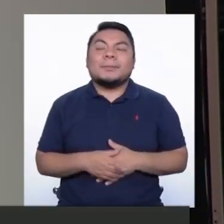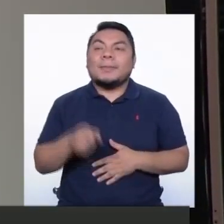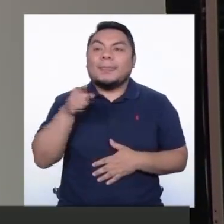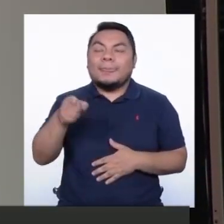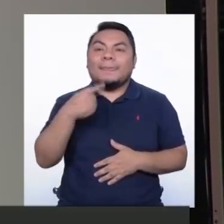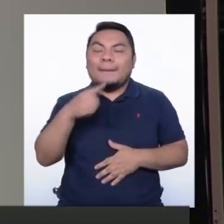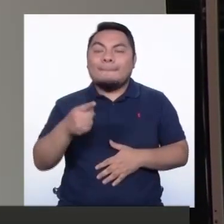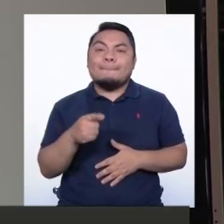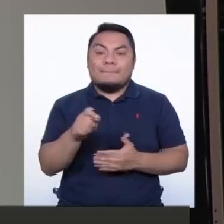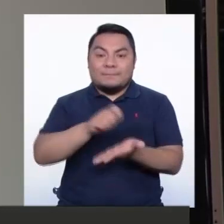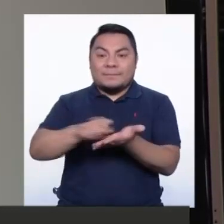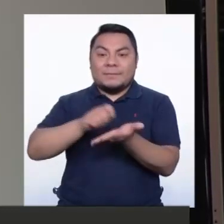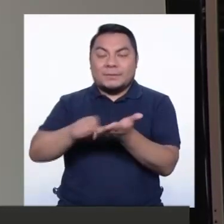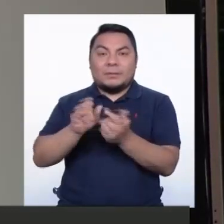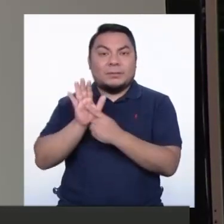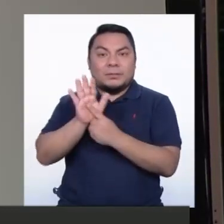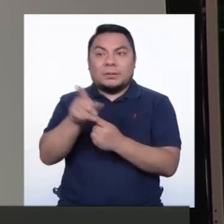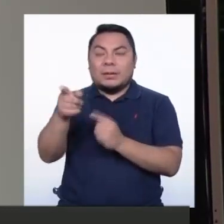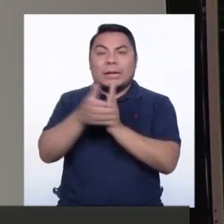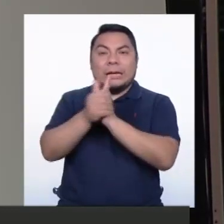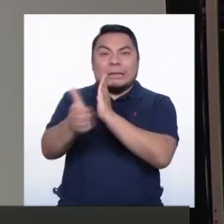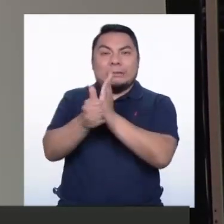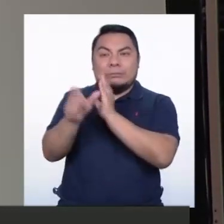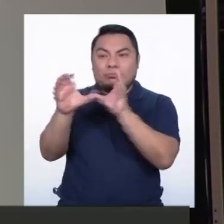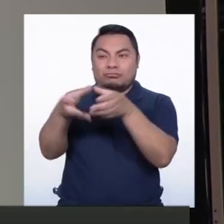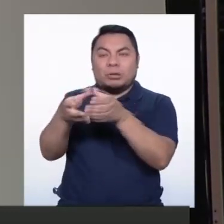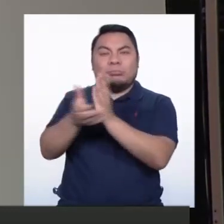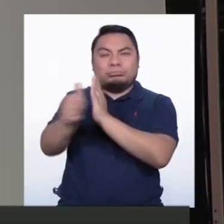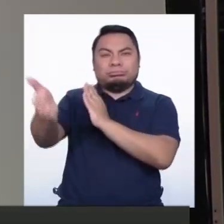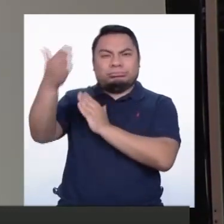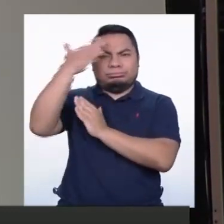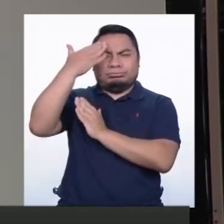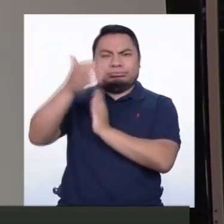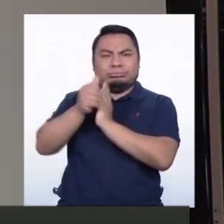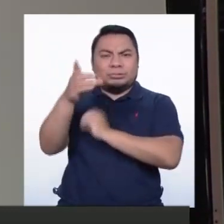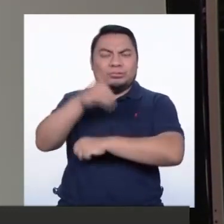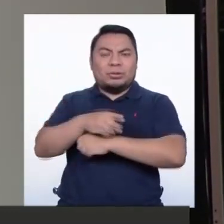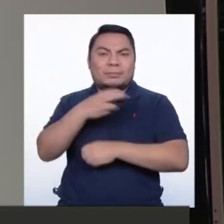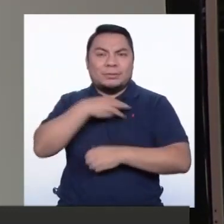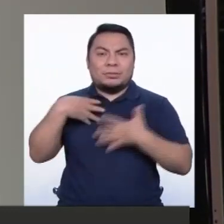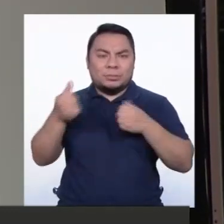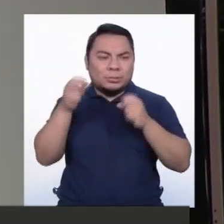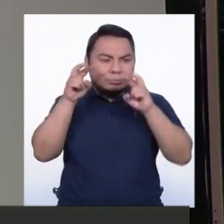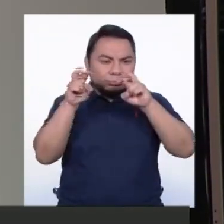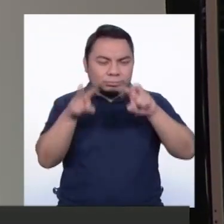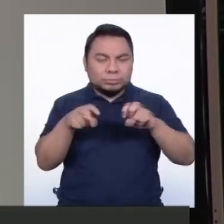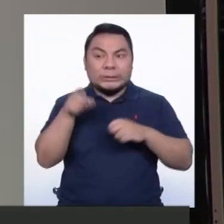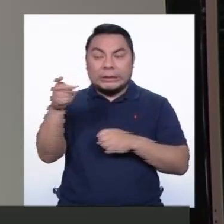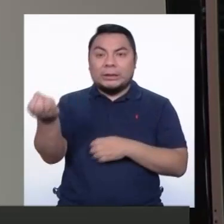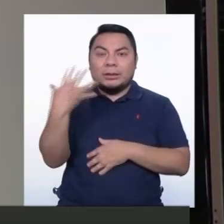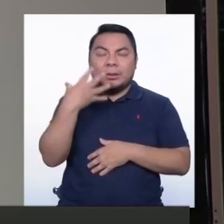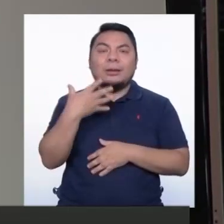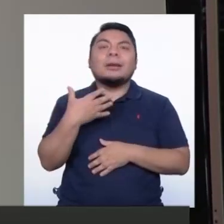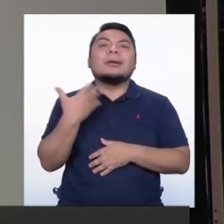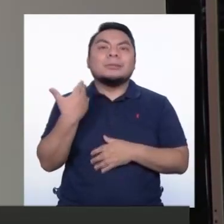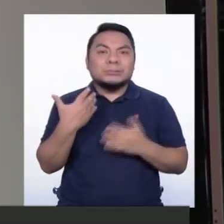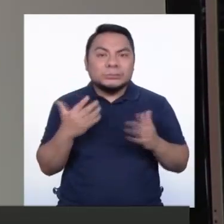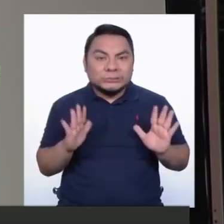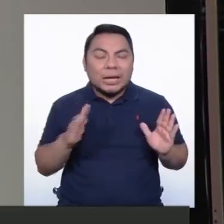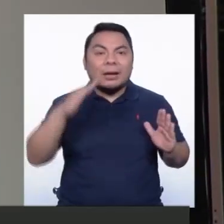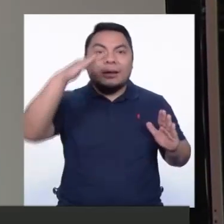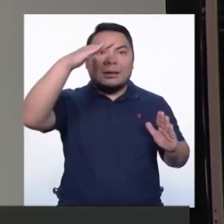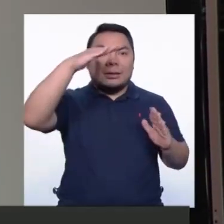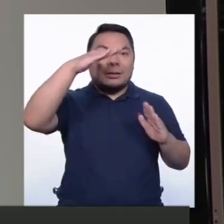la nota que nos pone los expertos del Ministerio de Salud es que ya estamos llegando a un